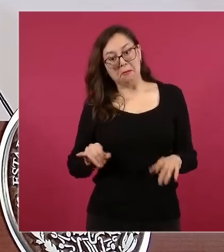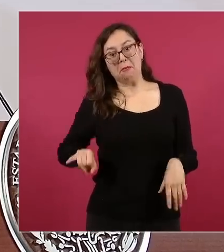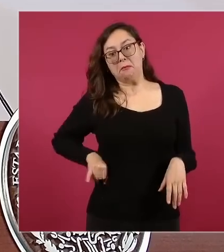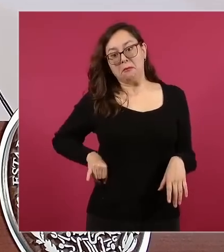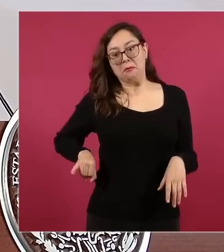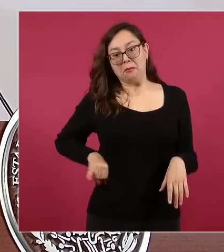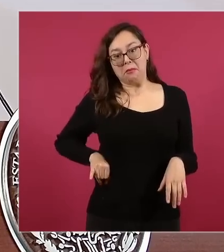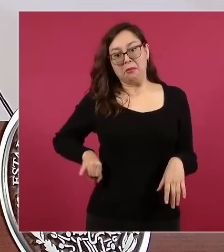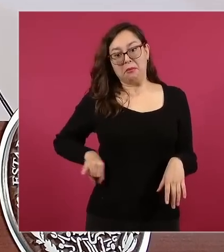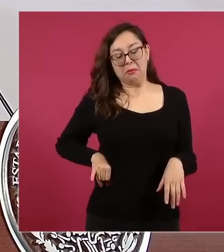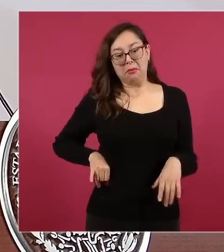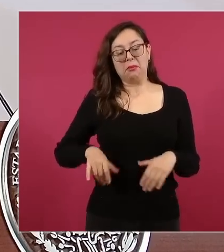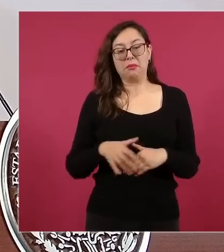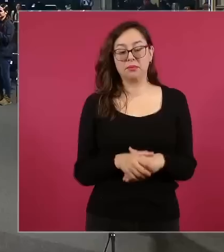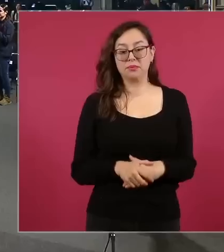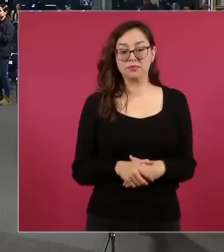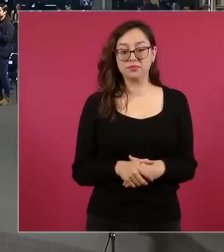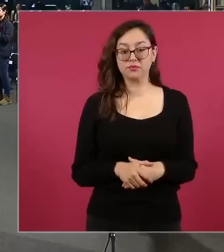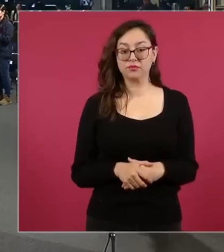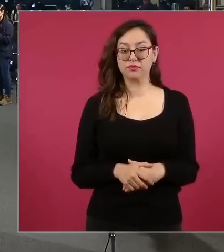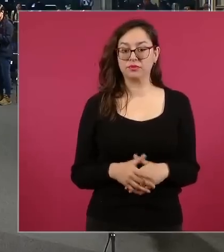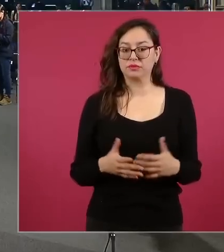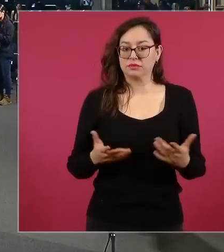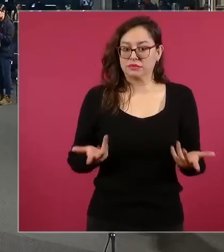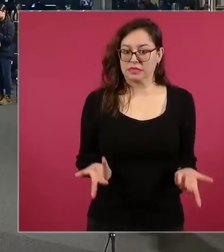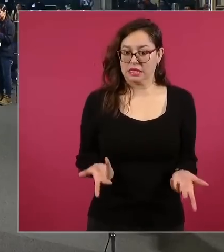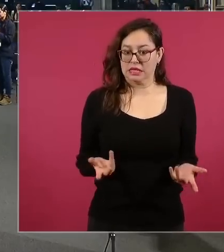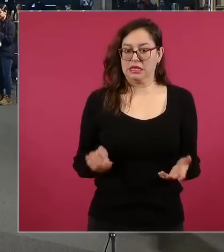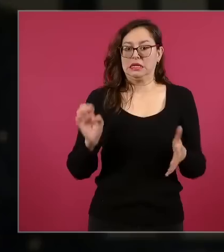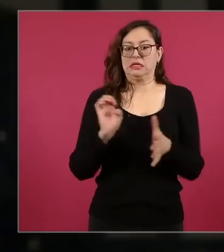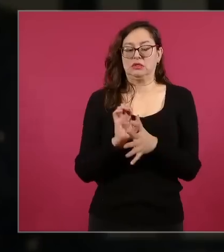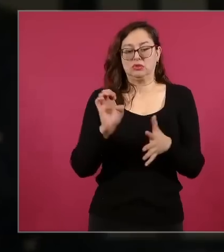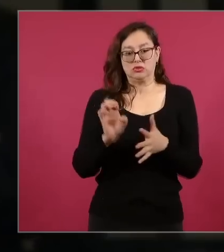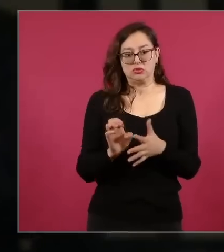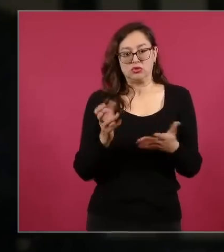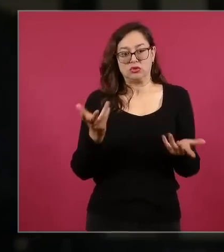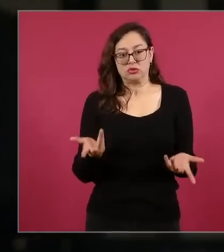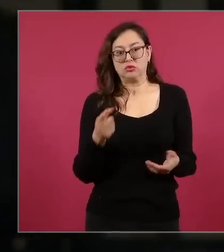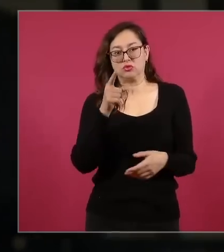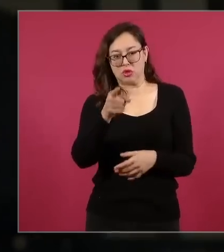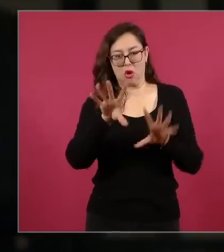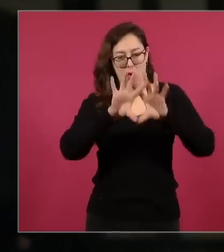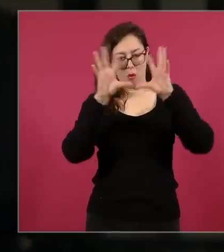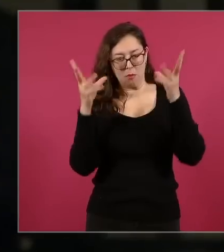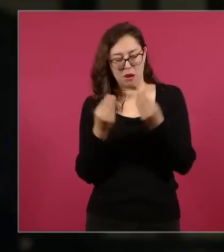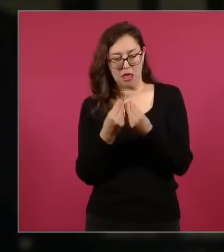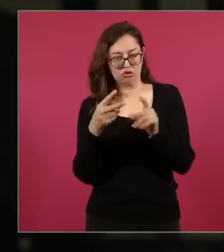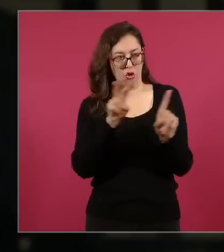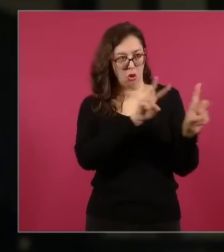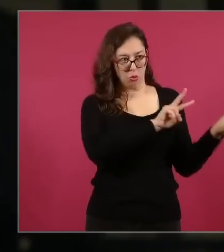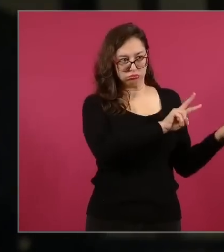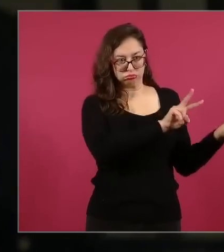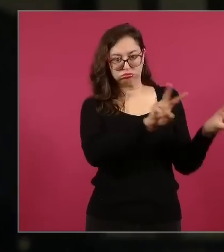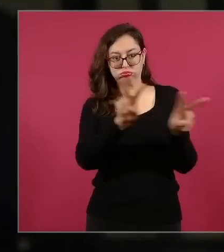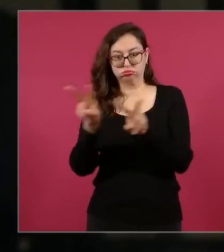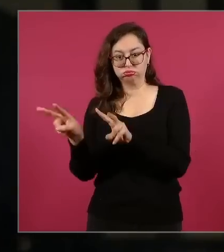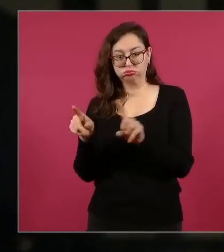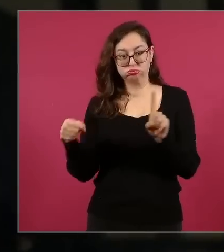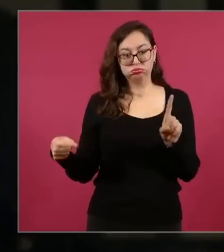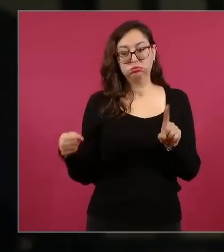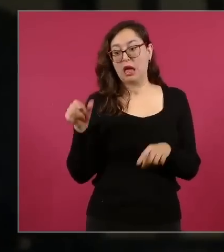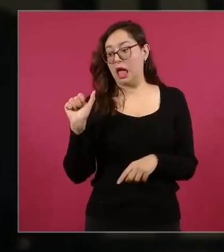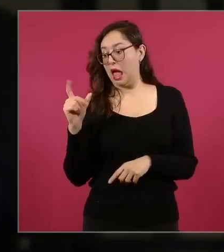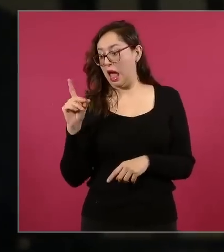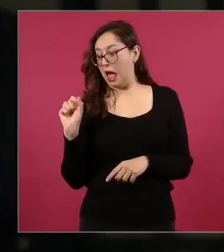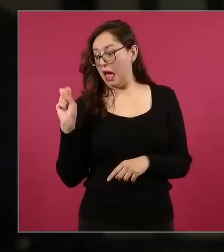observar el bosque. Pero entonces, ante este resumen que usted me hace de esta visión pragmática de que el senador Adán